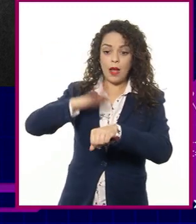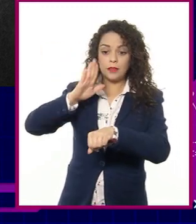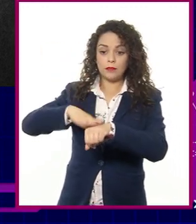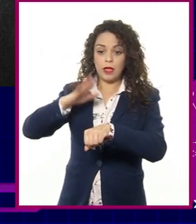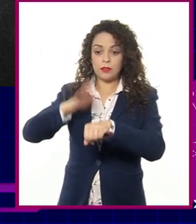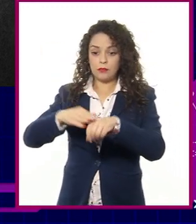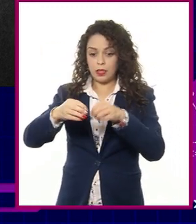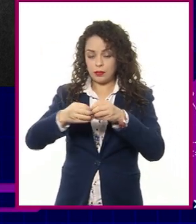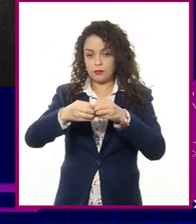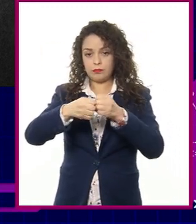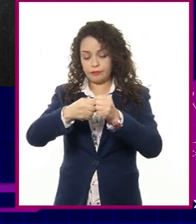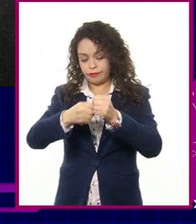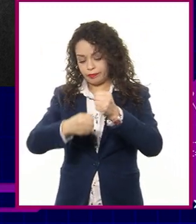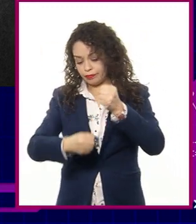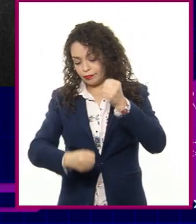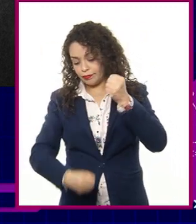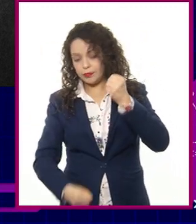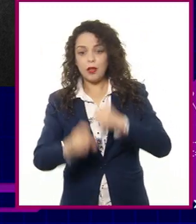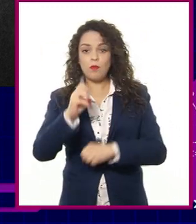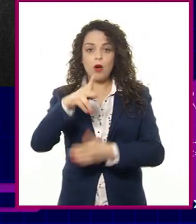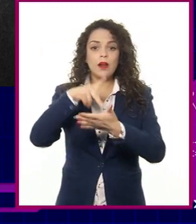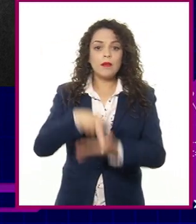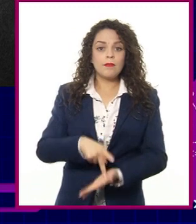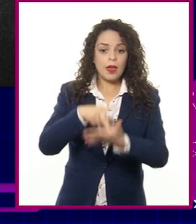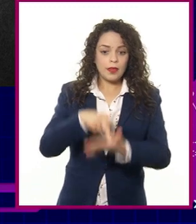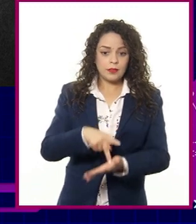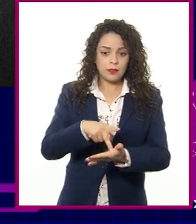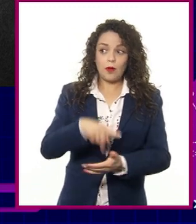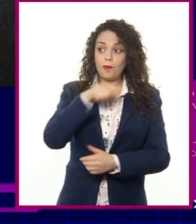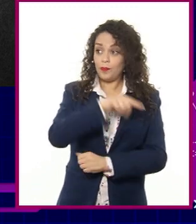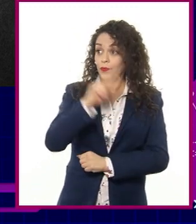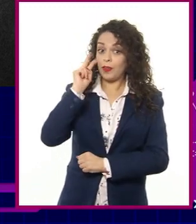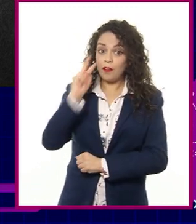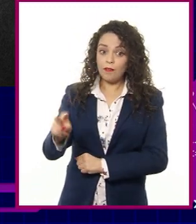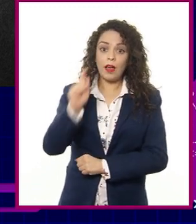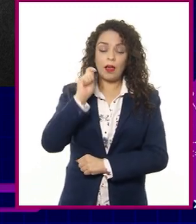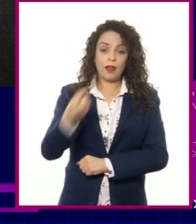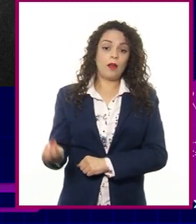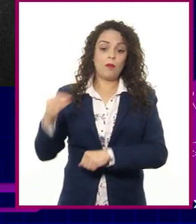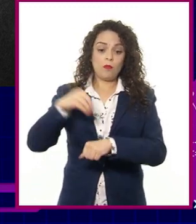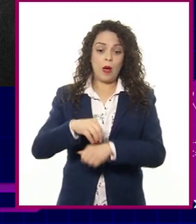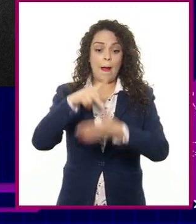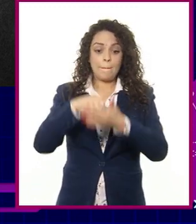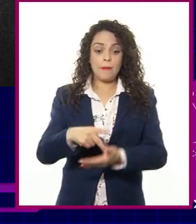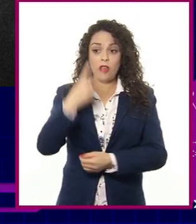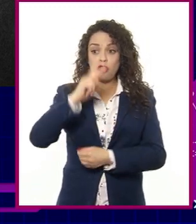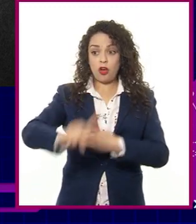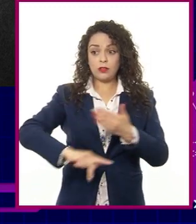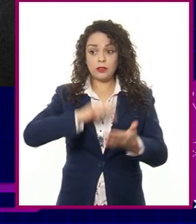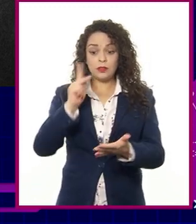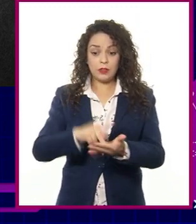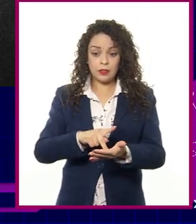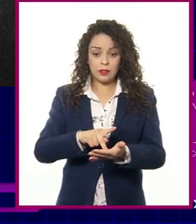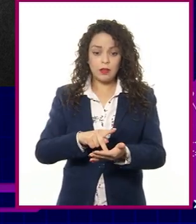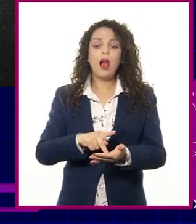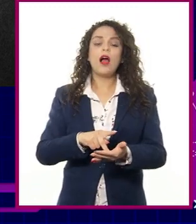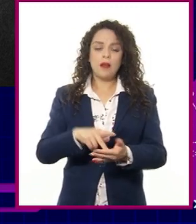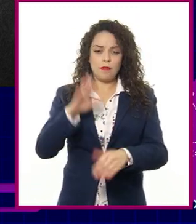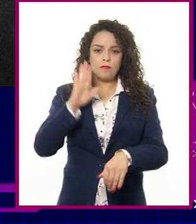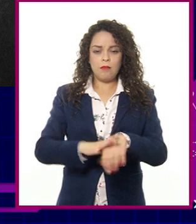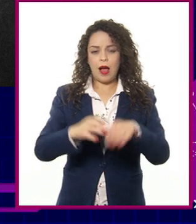del peso que se coloca en su extremo. Observen que si se coloca una pesa de 2 kilogramos, la longitud del resorte aumenta